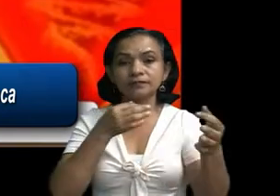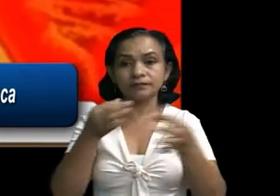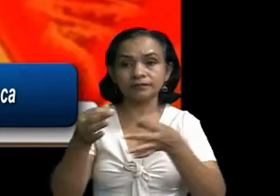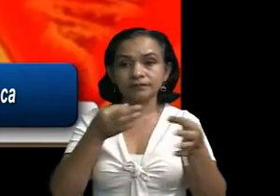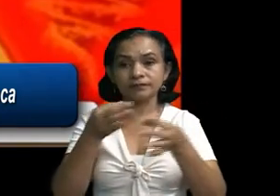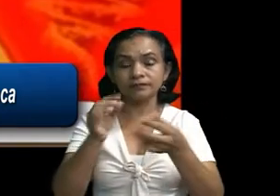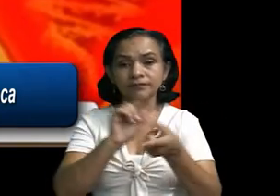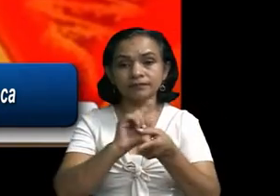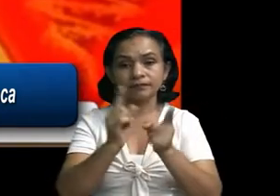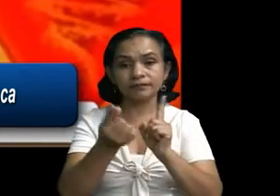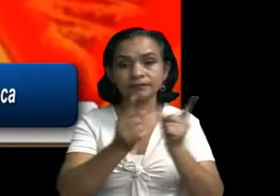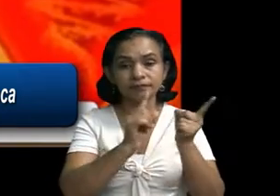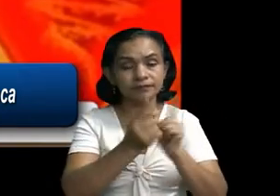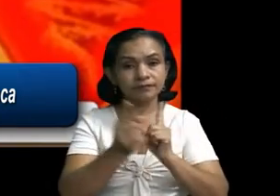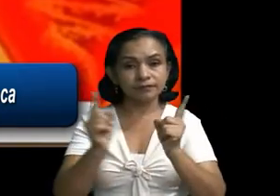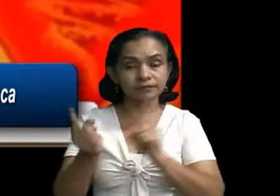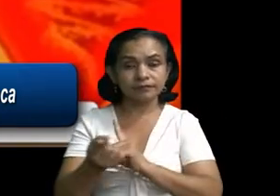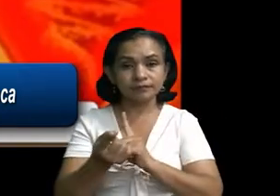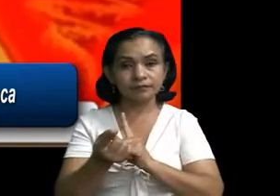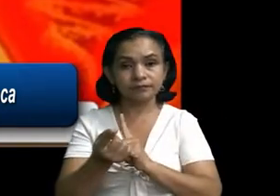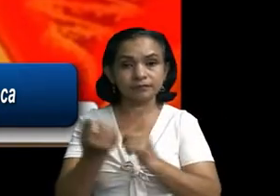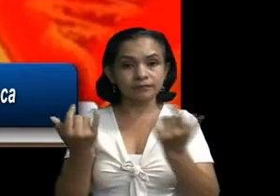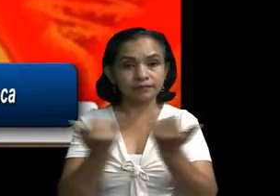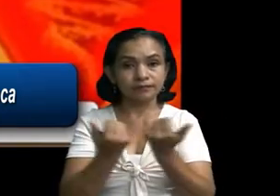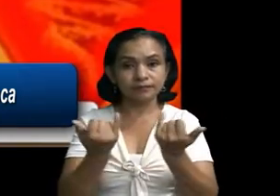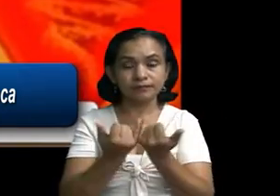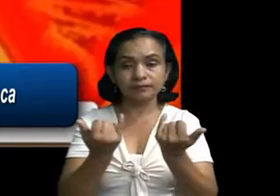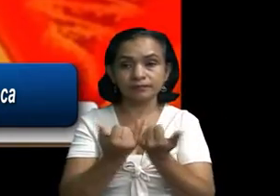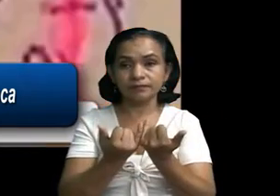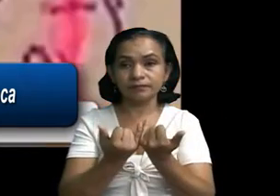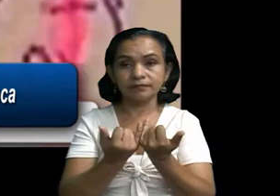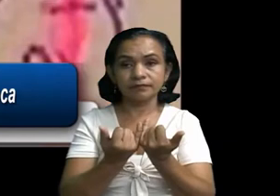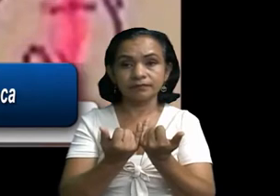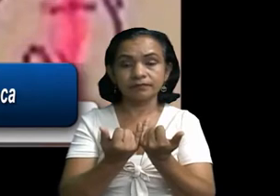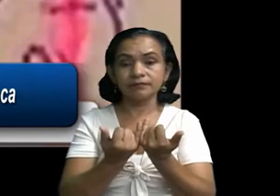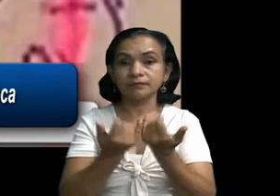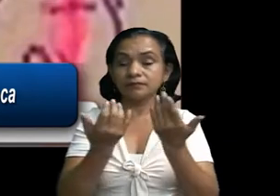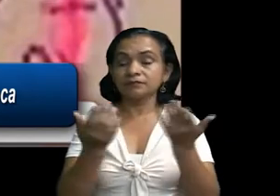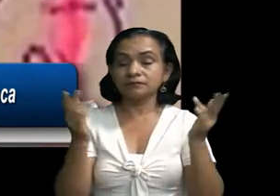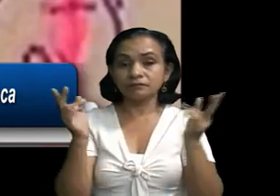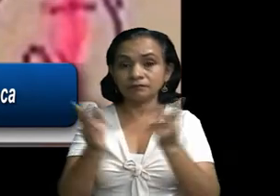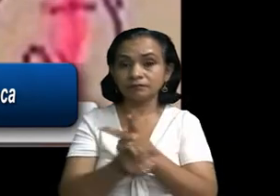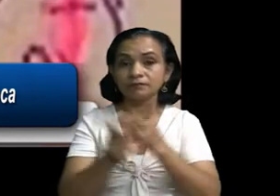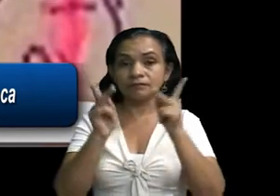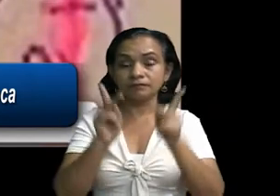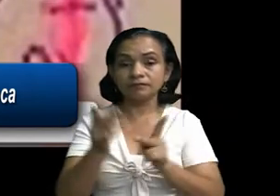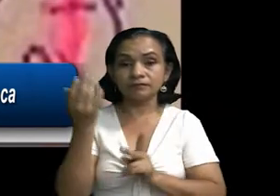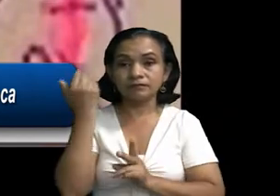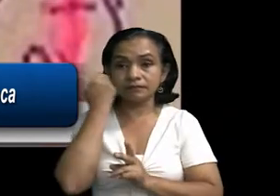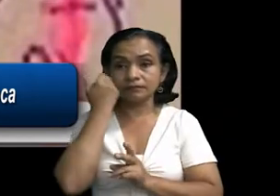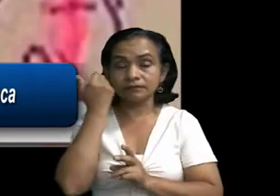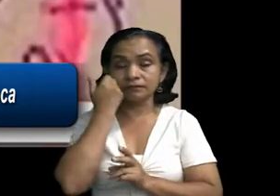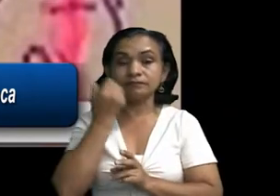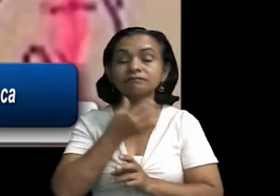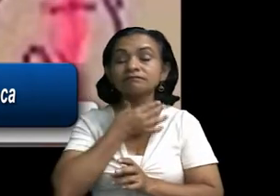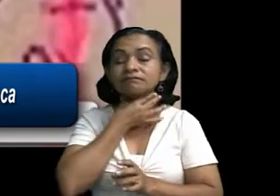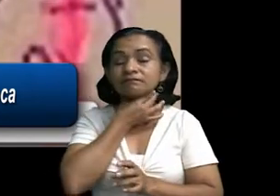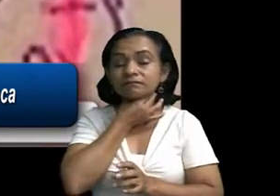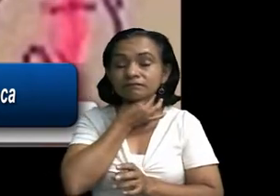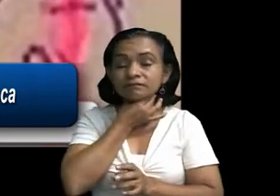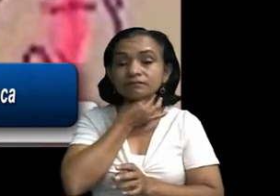los cambios de temperatura. Los cambios de temperatura son nocivos para una persona que anda con faringoamigdalitis.